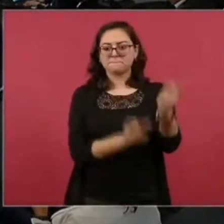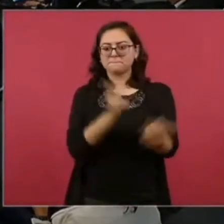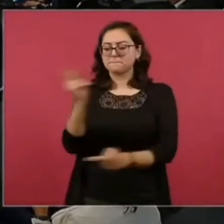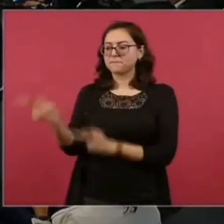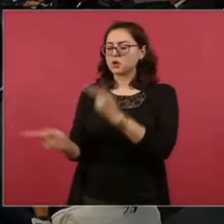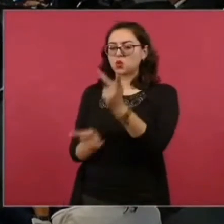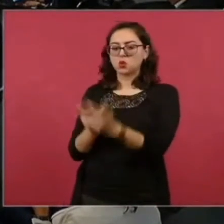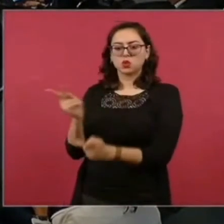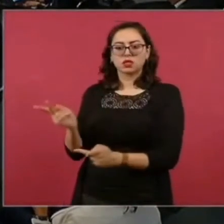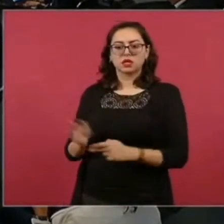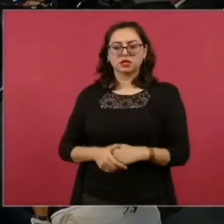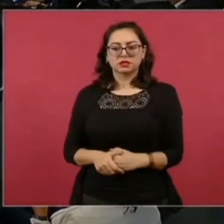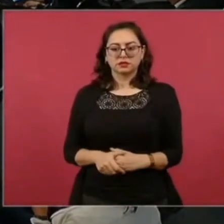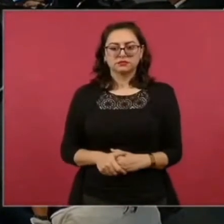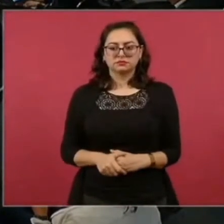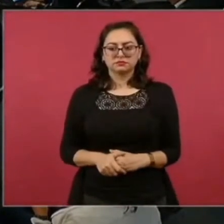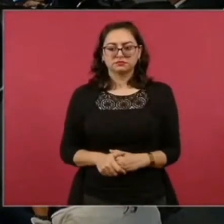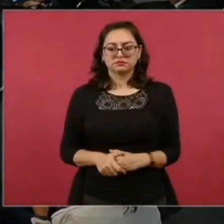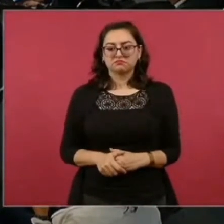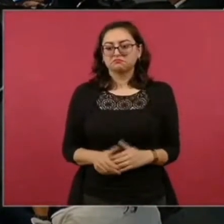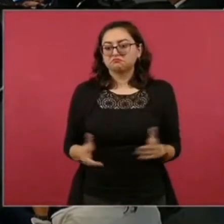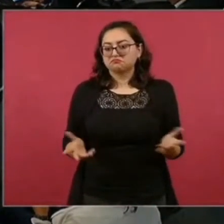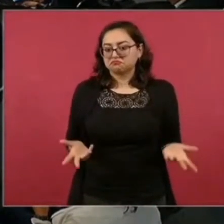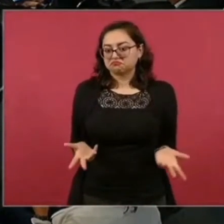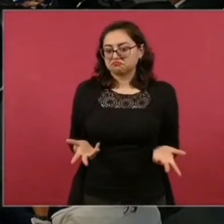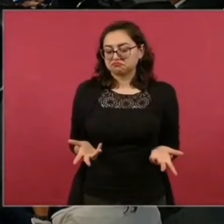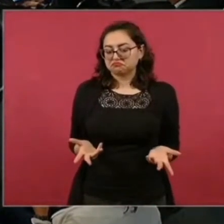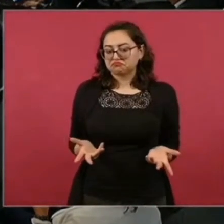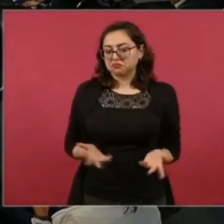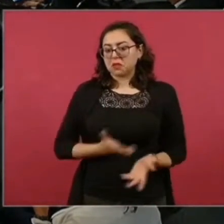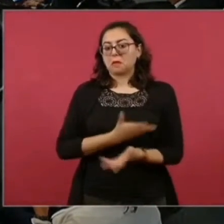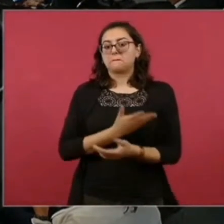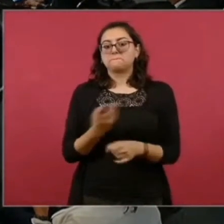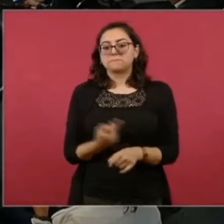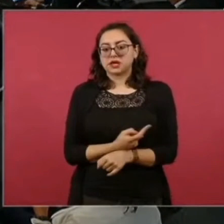método que ha probado